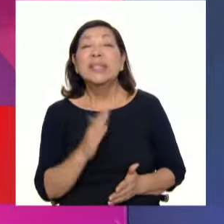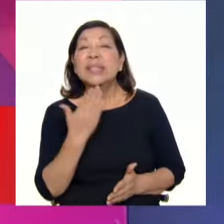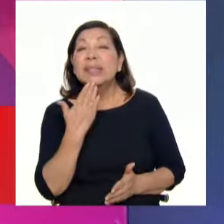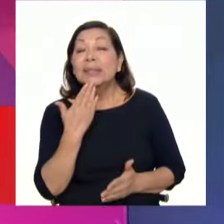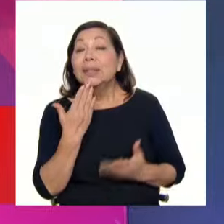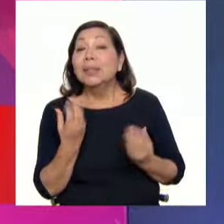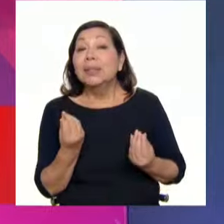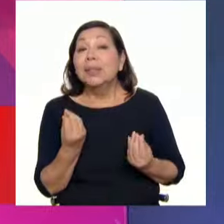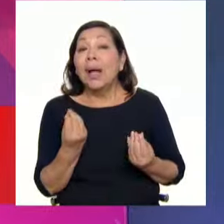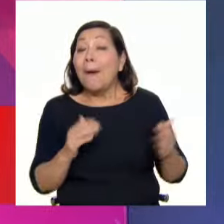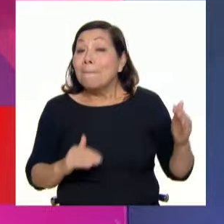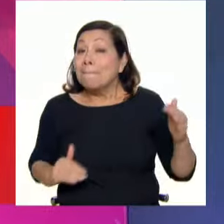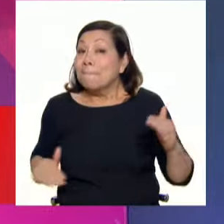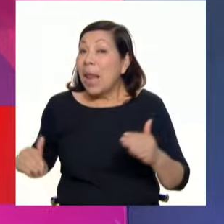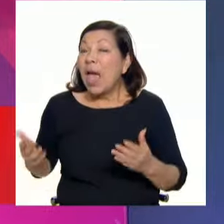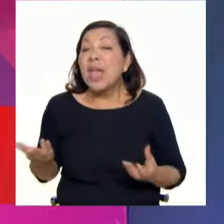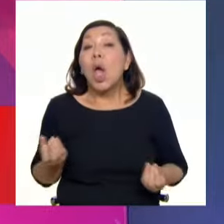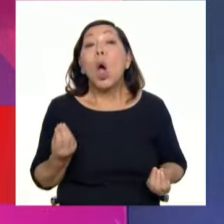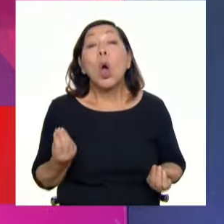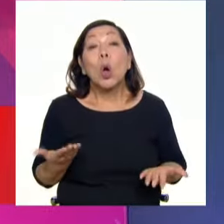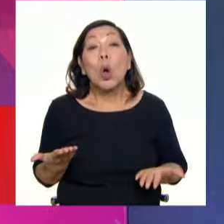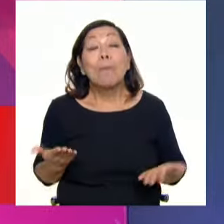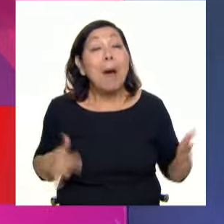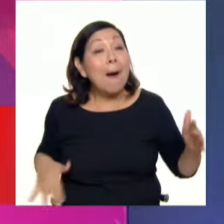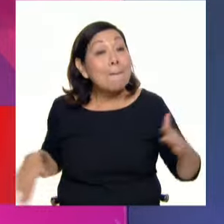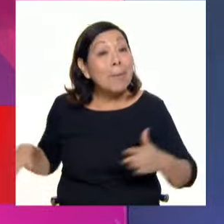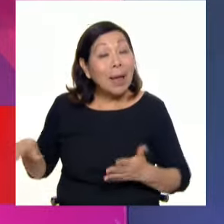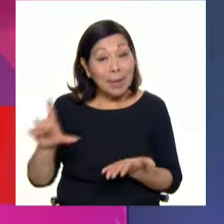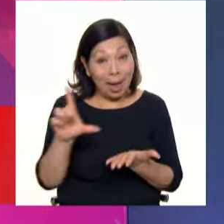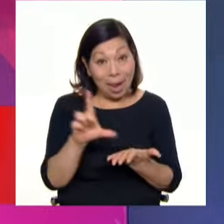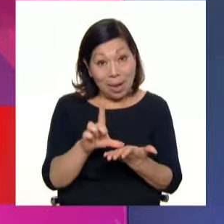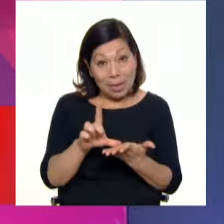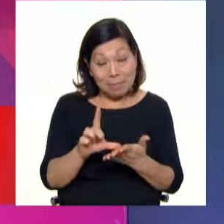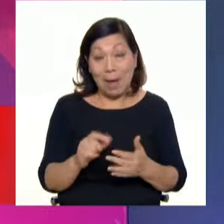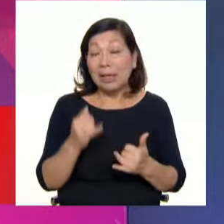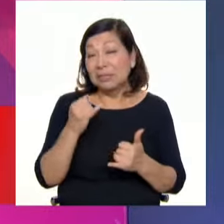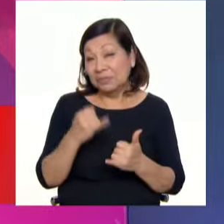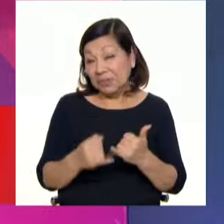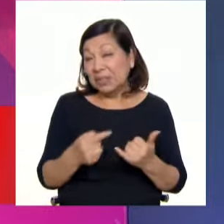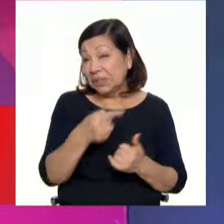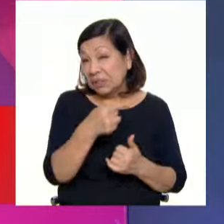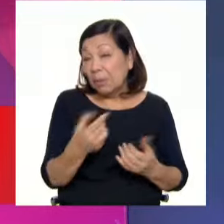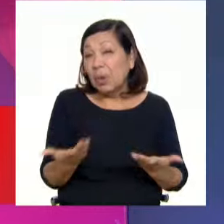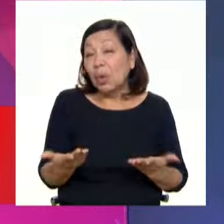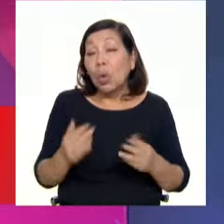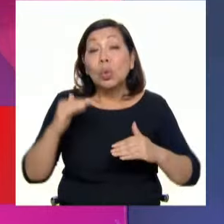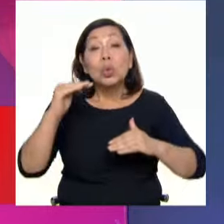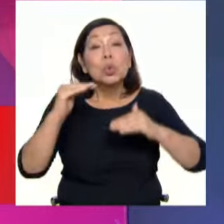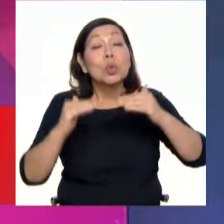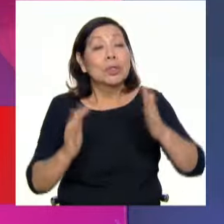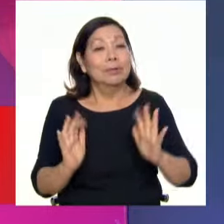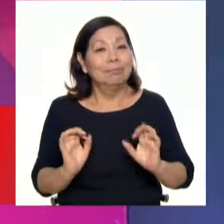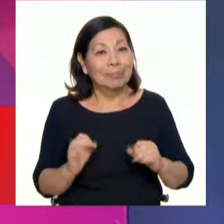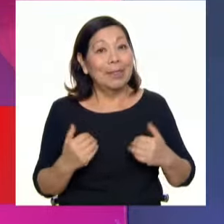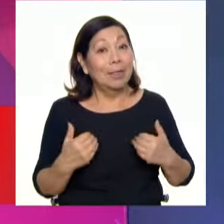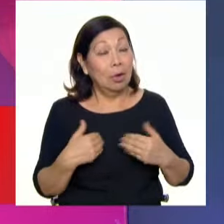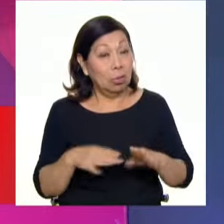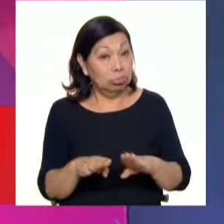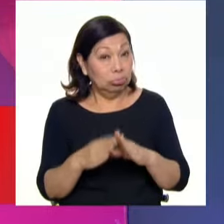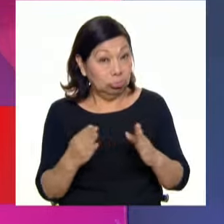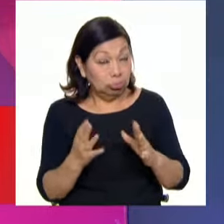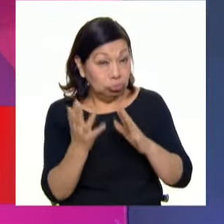del pronóstico de playas. ¿Cómo va a estar? ¿Cómo van a estar las playas de Lima para este fin de semana? ¿Cómo va a estar la radiación? Vamos a tener